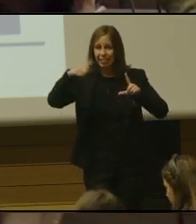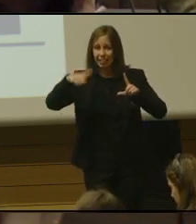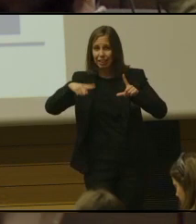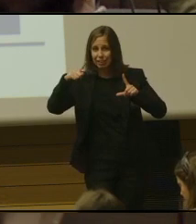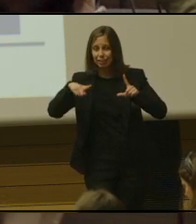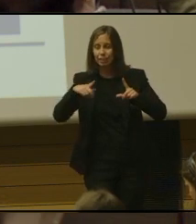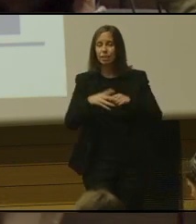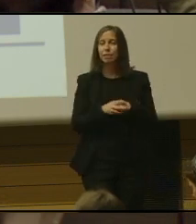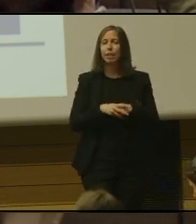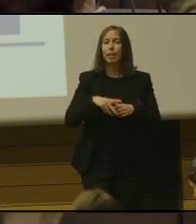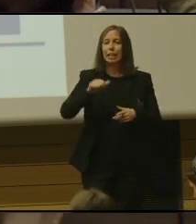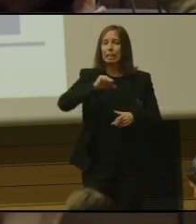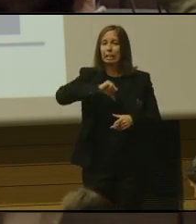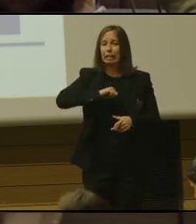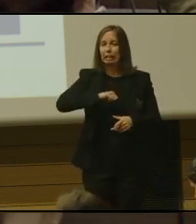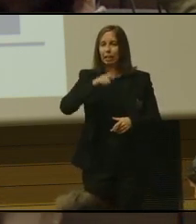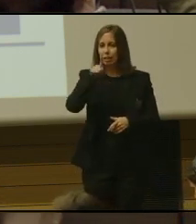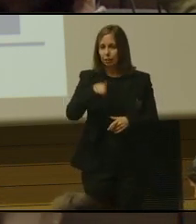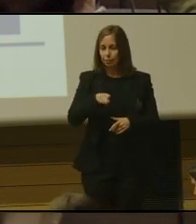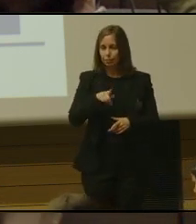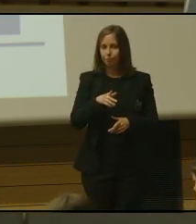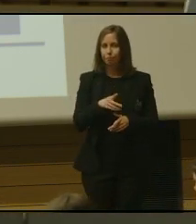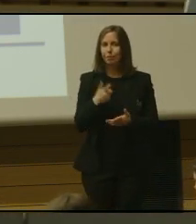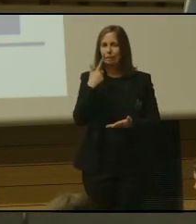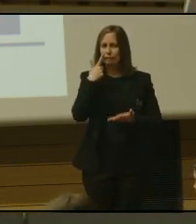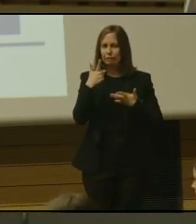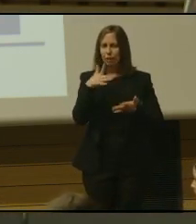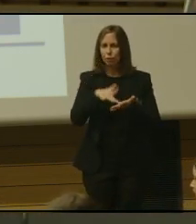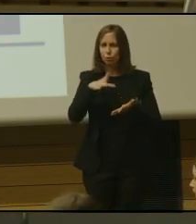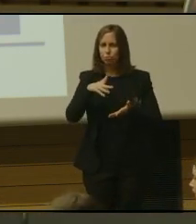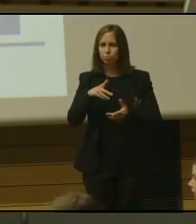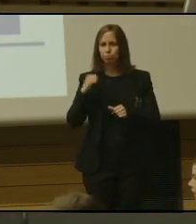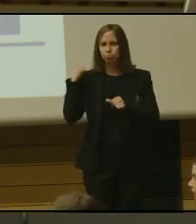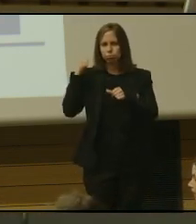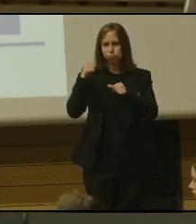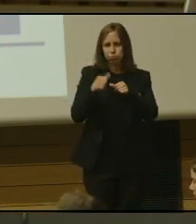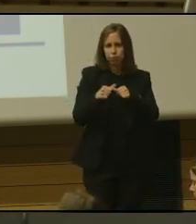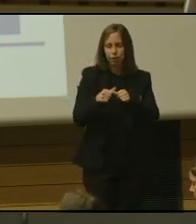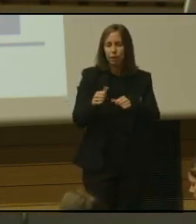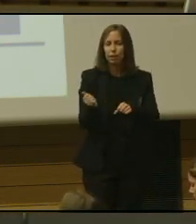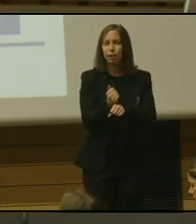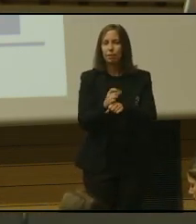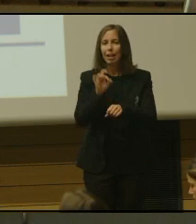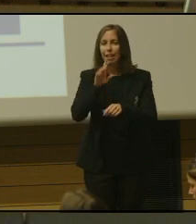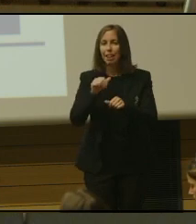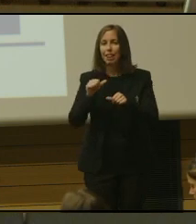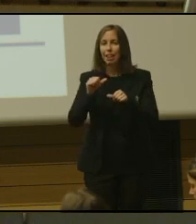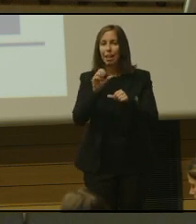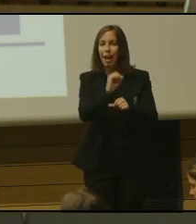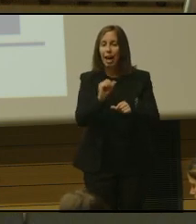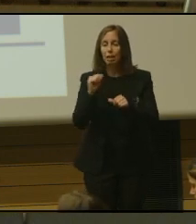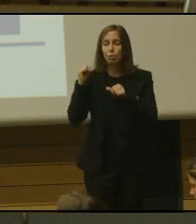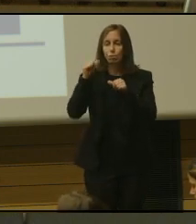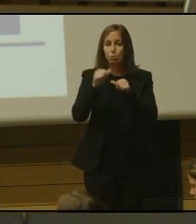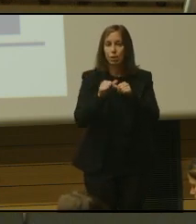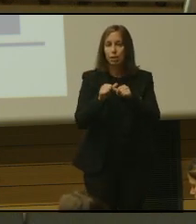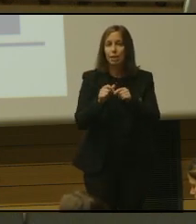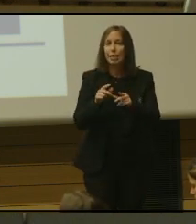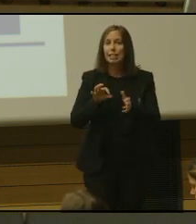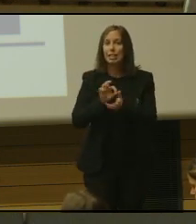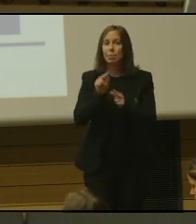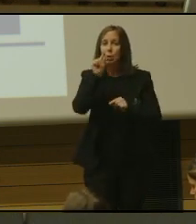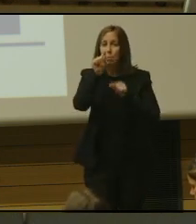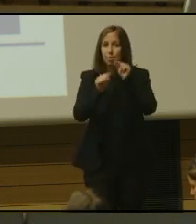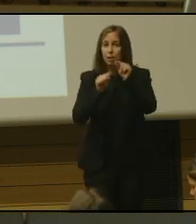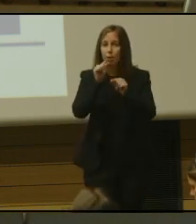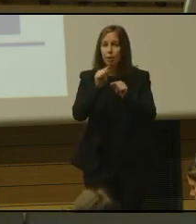y Clínica. Destaca ella, cuando habla de su experiencia, que trabajó durante más de 15 años en el Servicio de Epidemiología de la Dirección